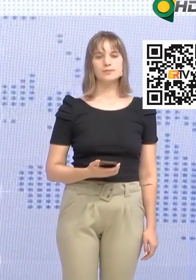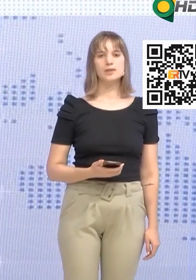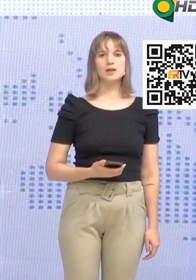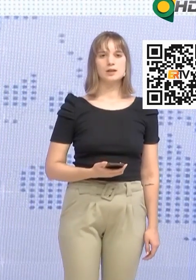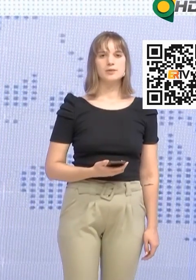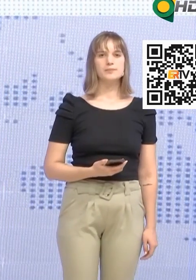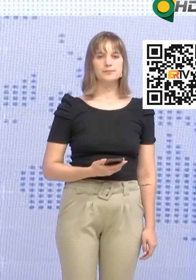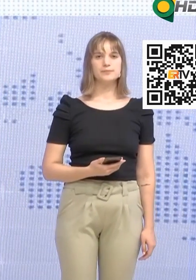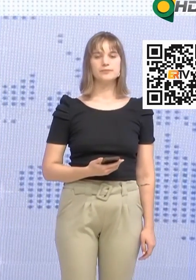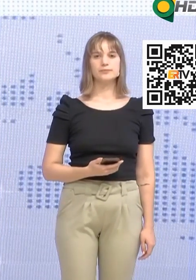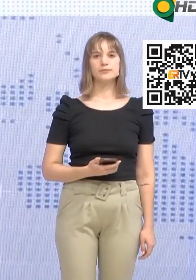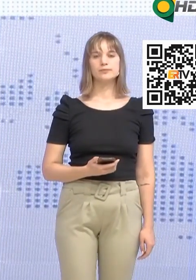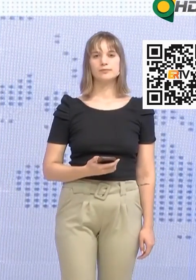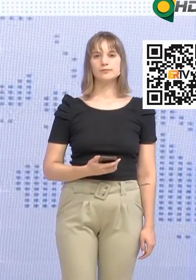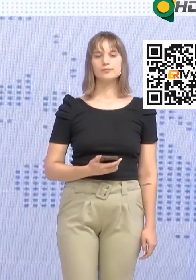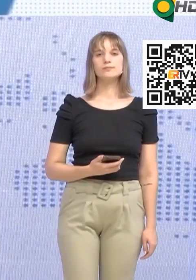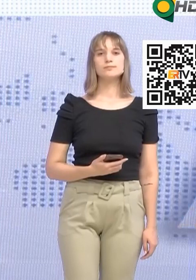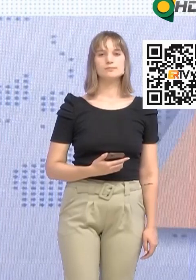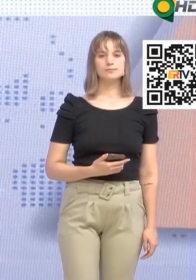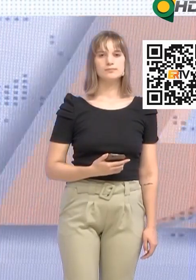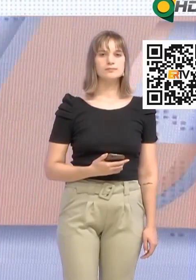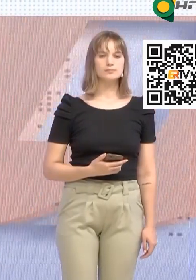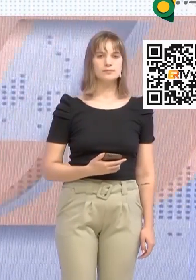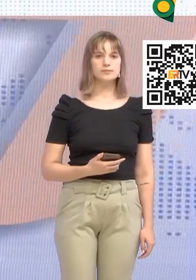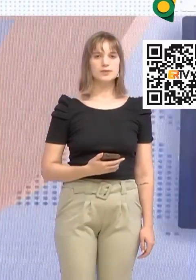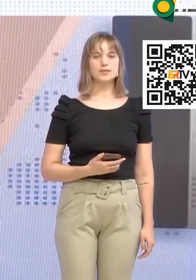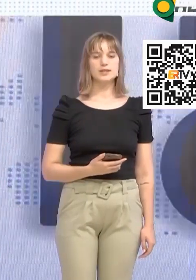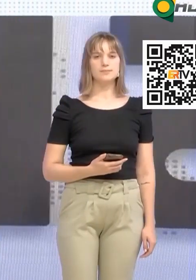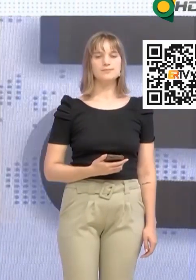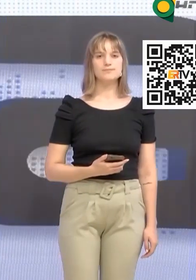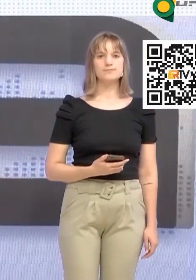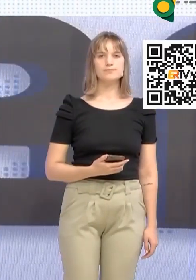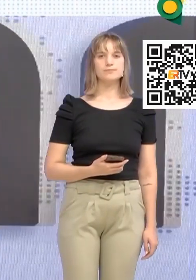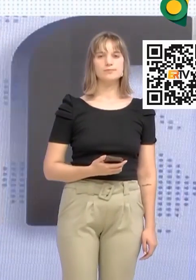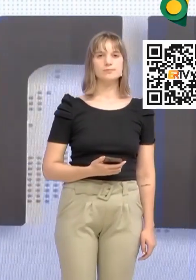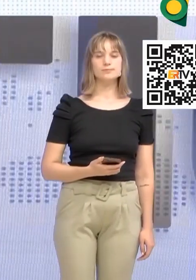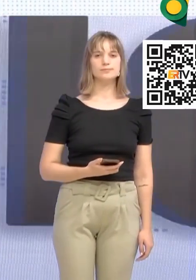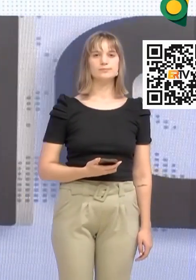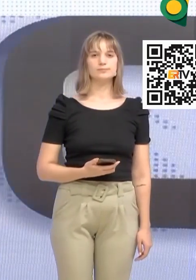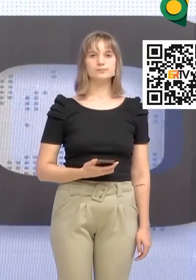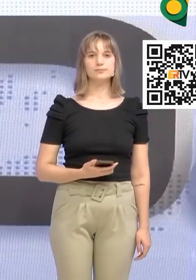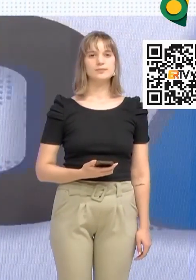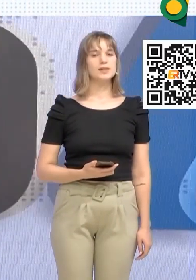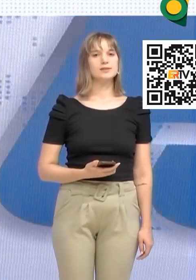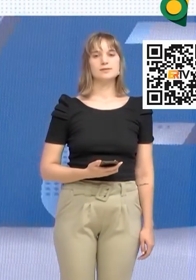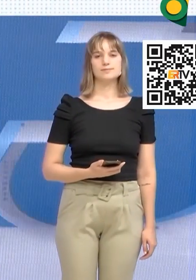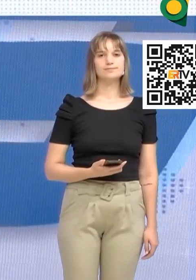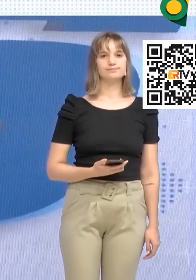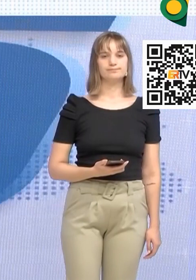tiempos, no solo hablamos de la parte informática, que es veloz, estamos hablando de cuestión de minutos, de